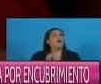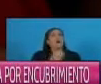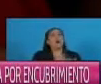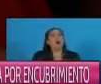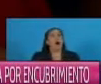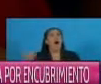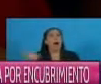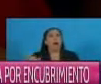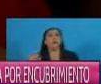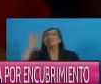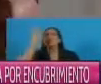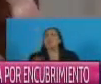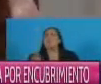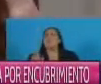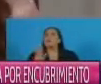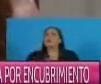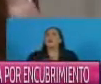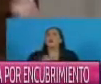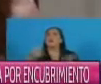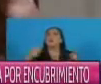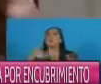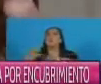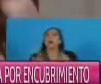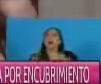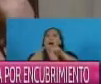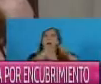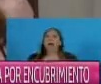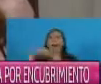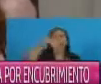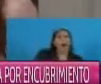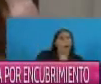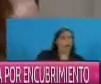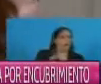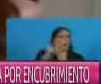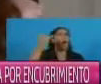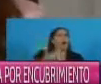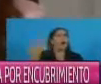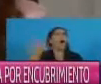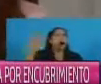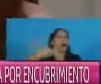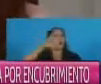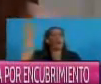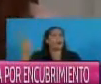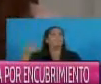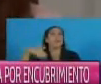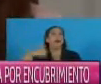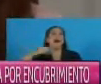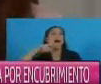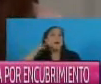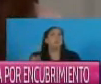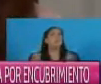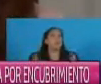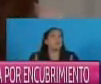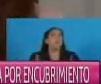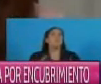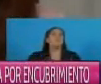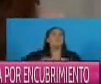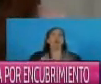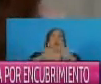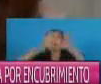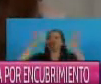conexión local. Es más claro y más evidente que nunca que AMIA sigue siendo un tablero de la